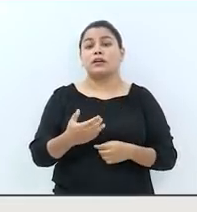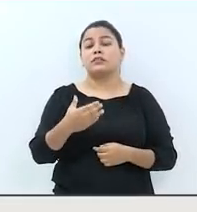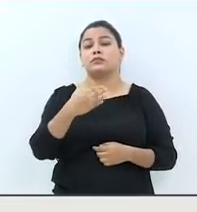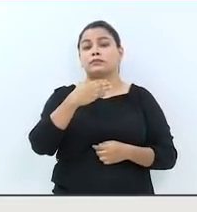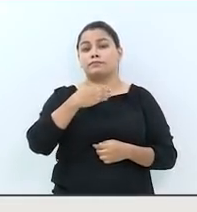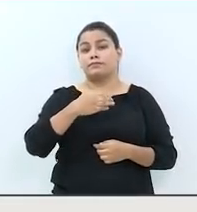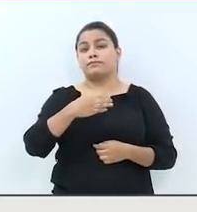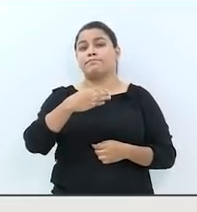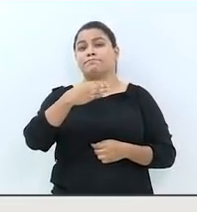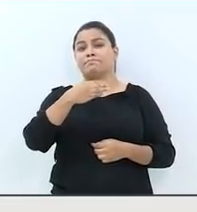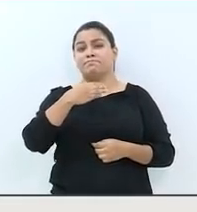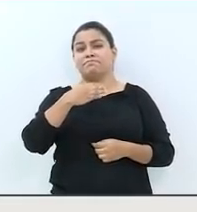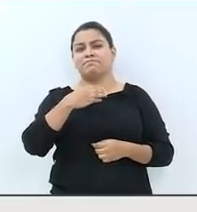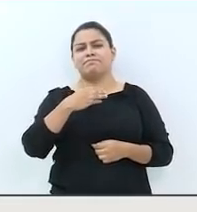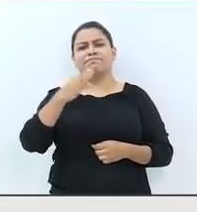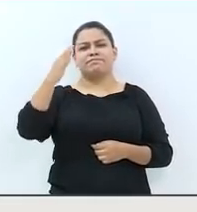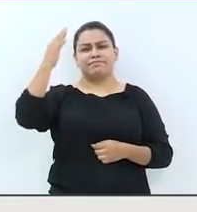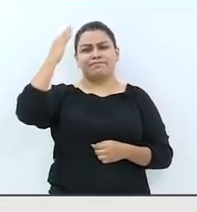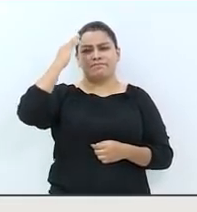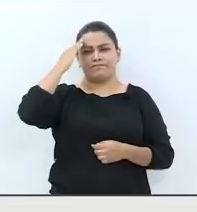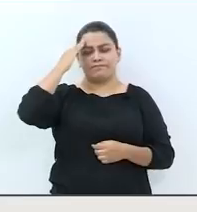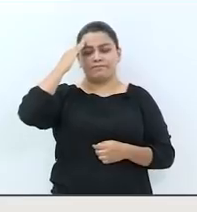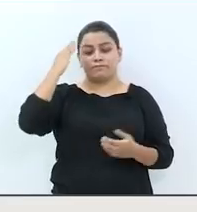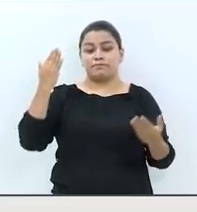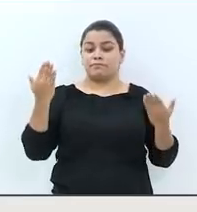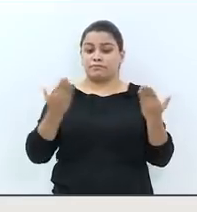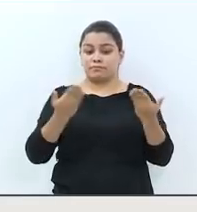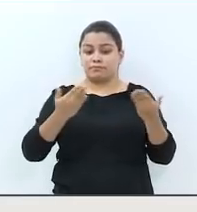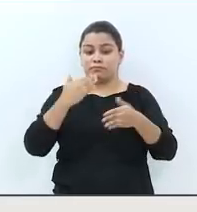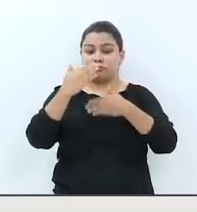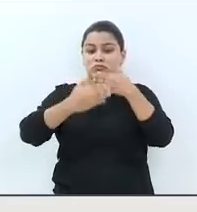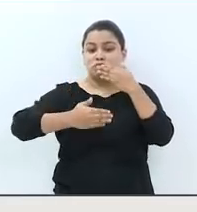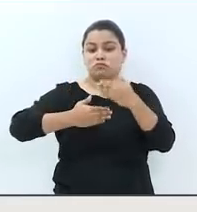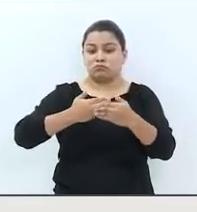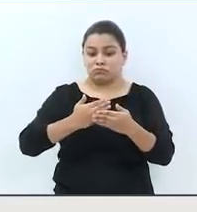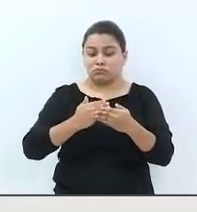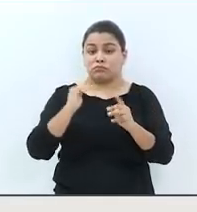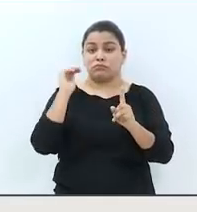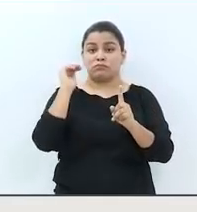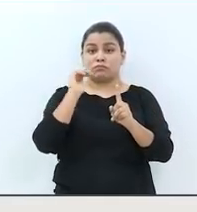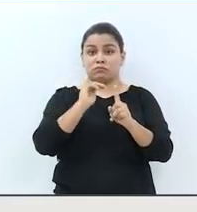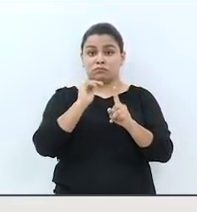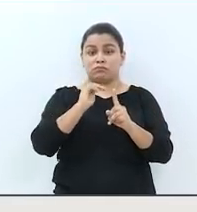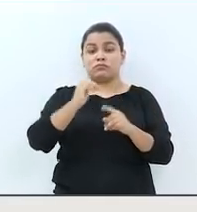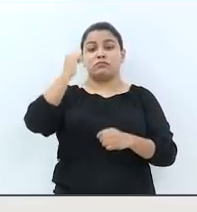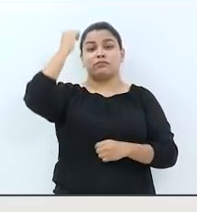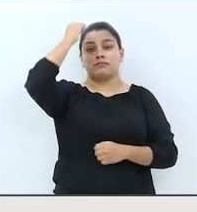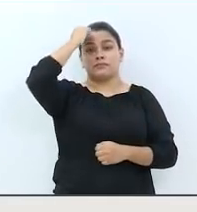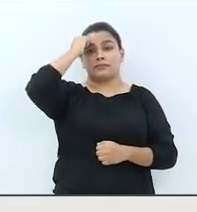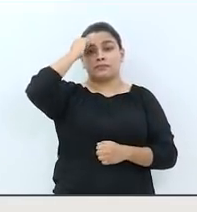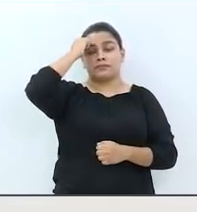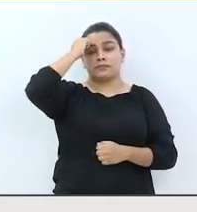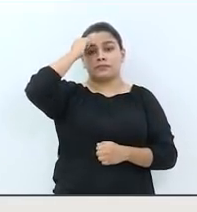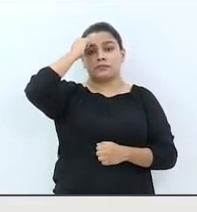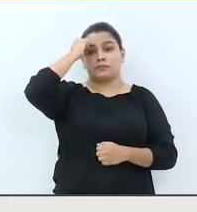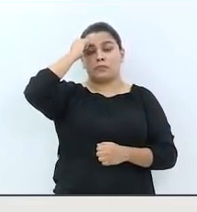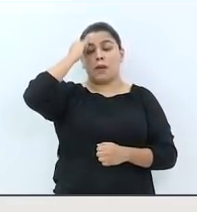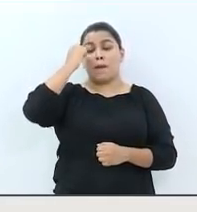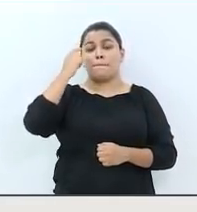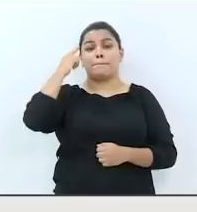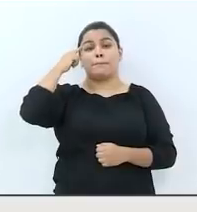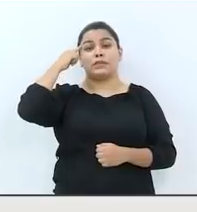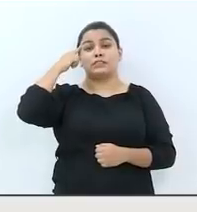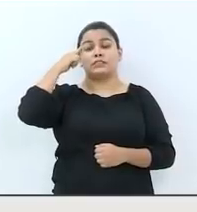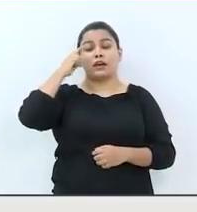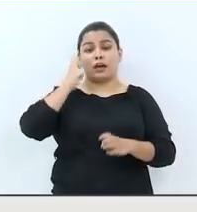difícil hablar de que se van a realizar procesos de educación, procesos de enseñanza, aprendizaje, sin considerar a